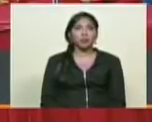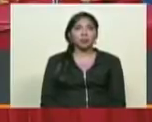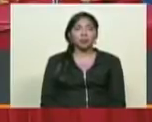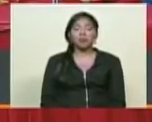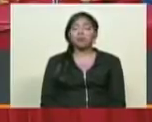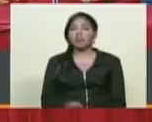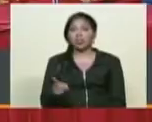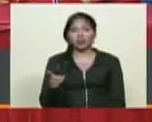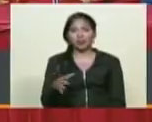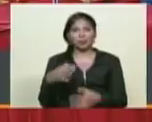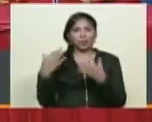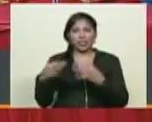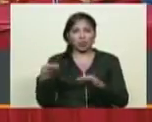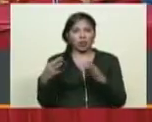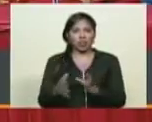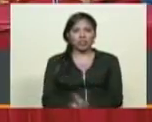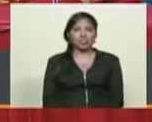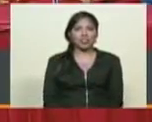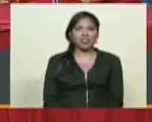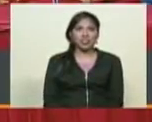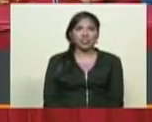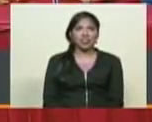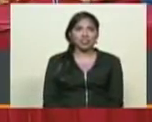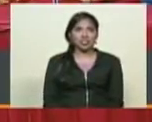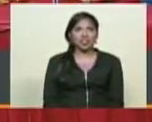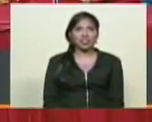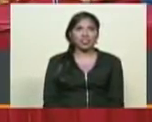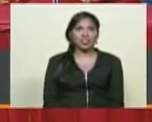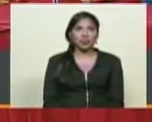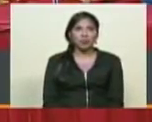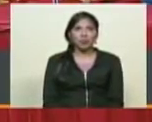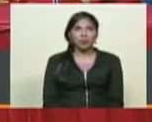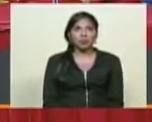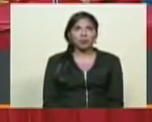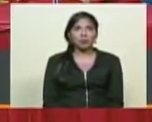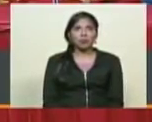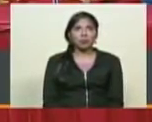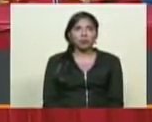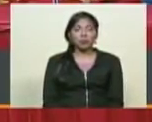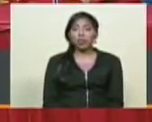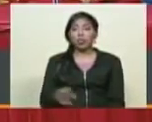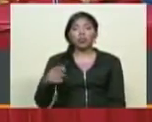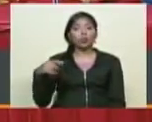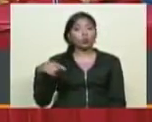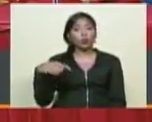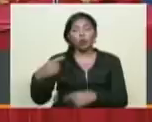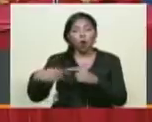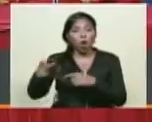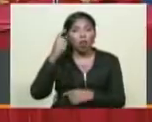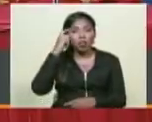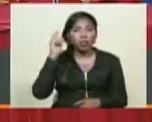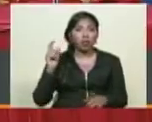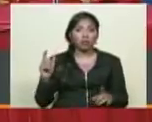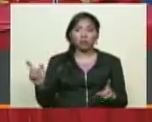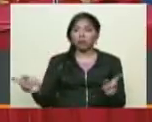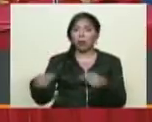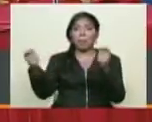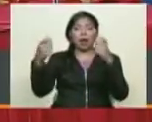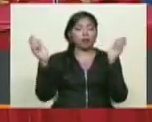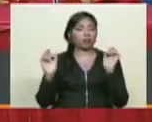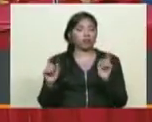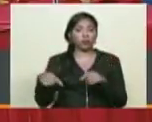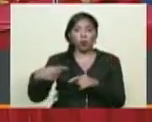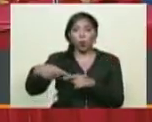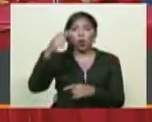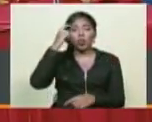natura. Candidato. Y tienen que salir a campaña de una vez. Todos los días tienen que salir a campaña de una vez porque, bueno, esa es su naturaleza,